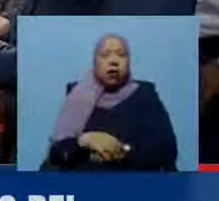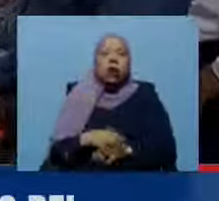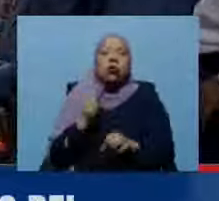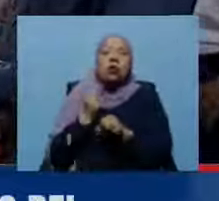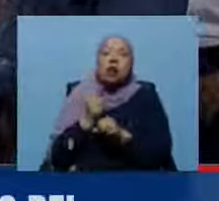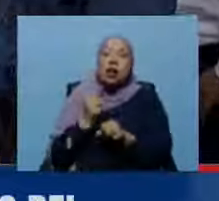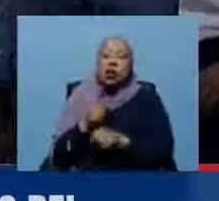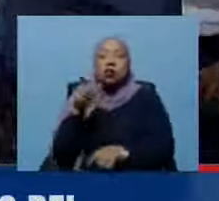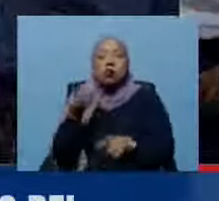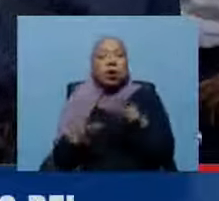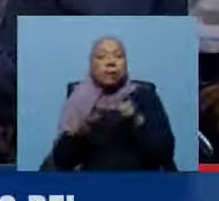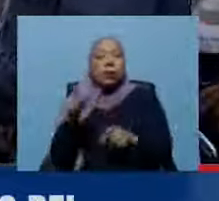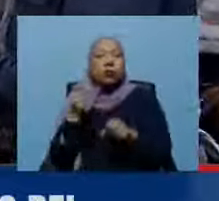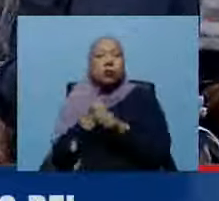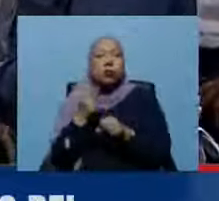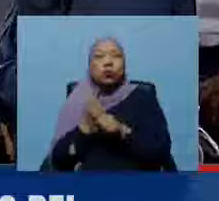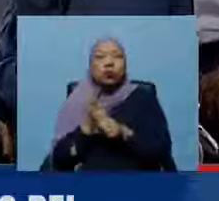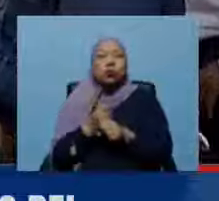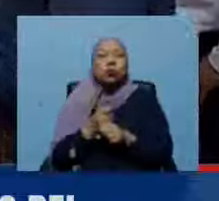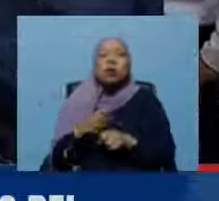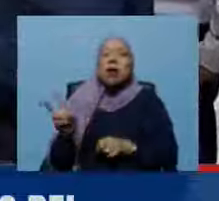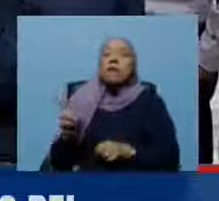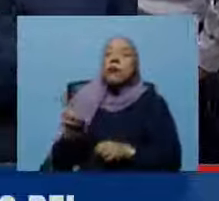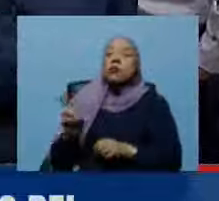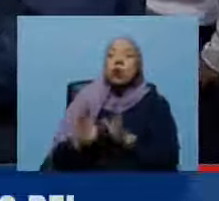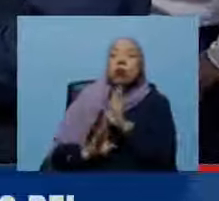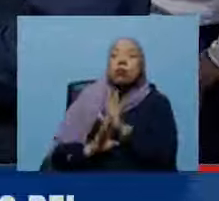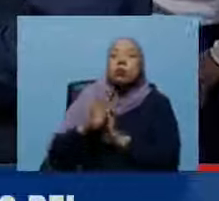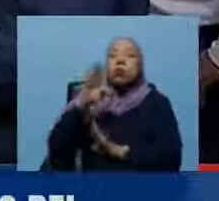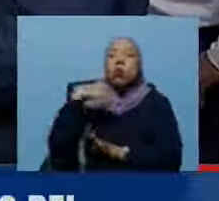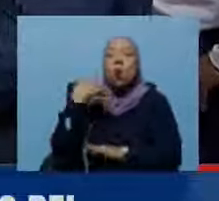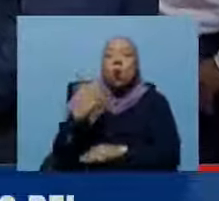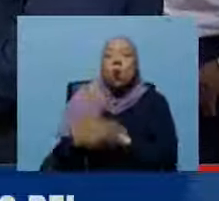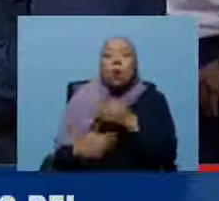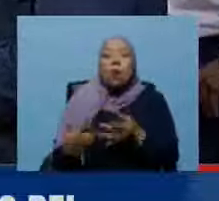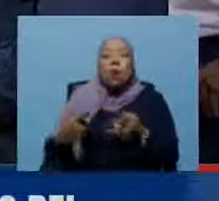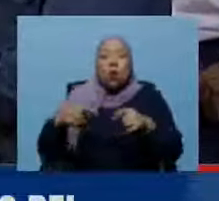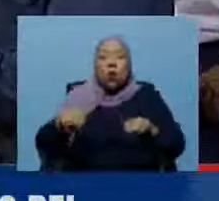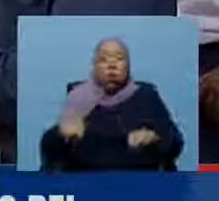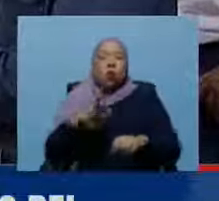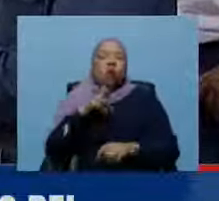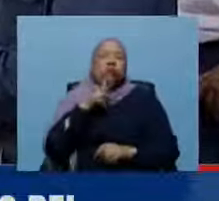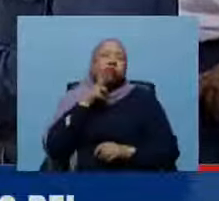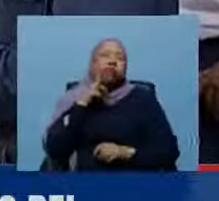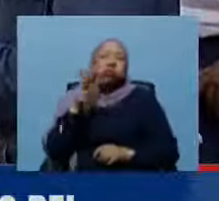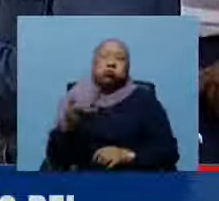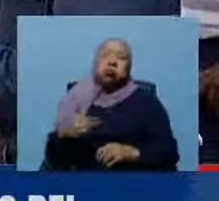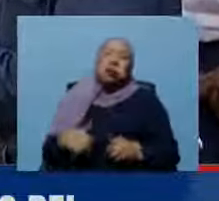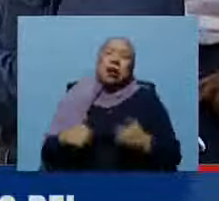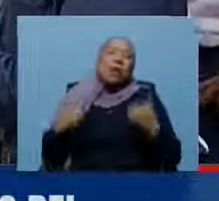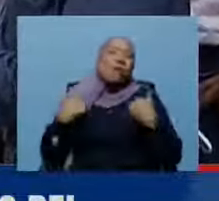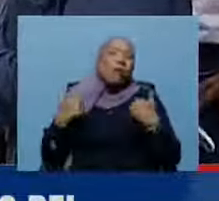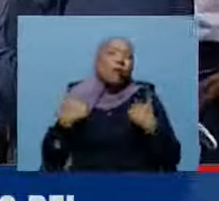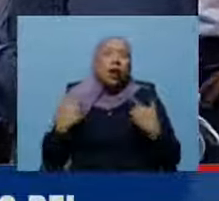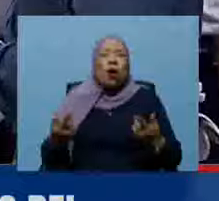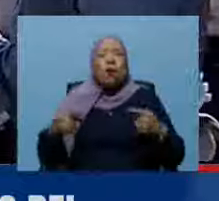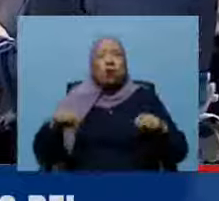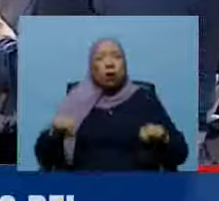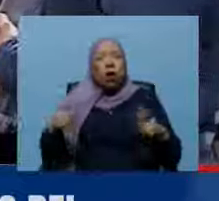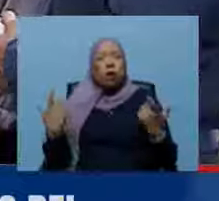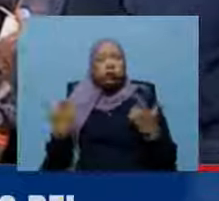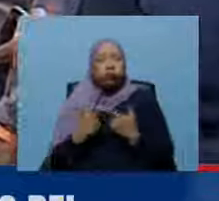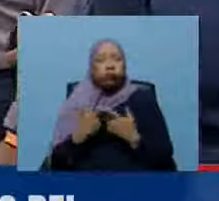obrera. En la medida que va renaciendo el país y vamos saliendo de las sanciones criminales, vamos saliendo del bloqueo y la guerra